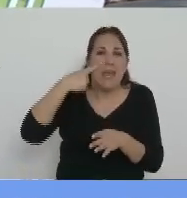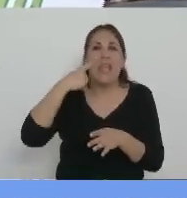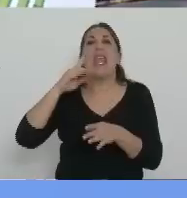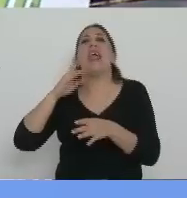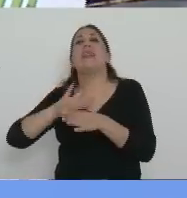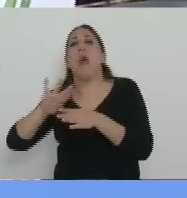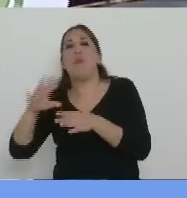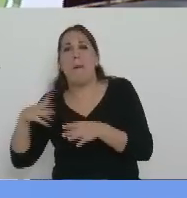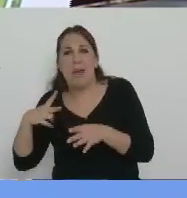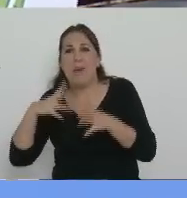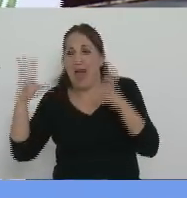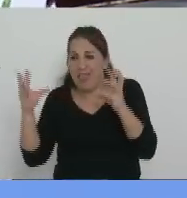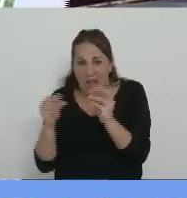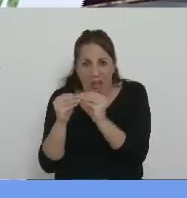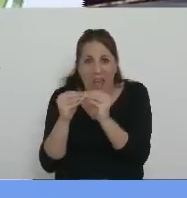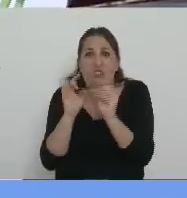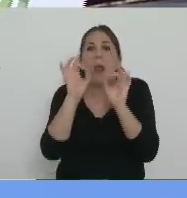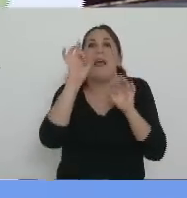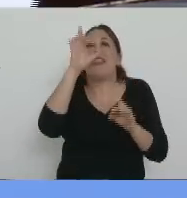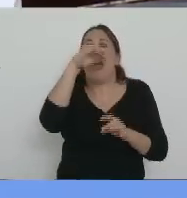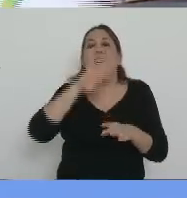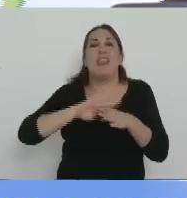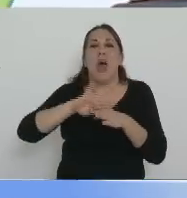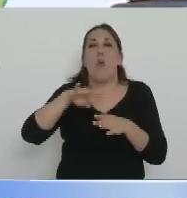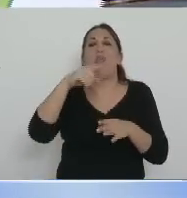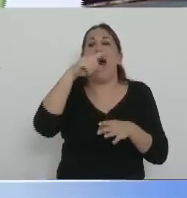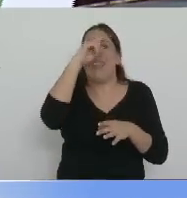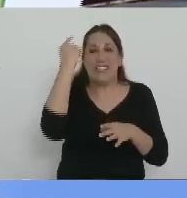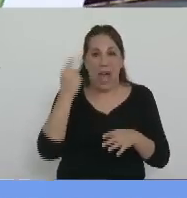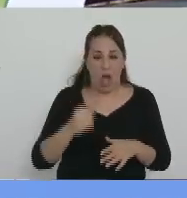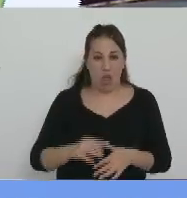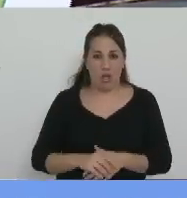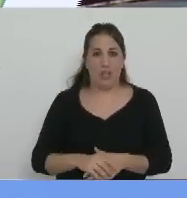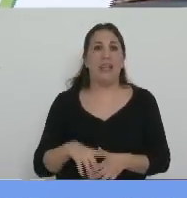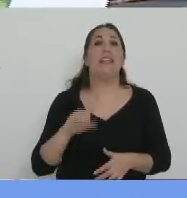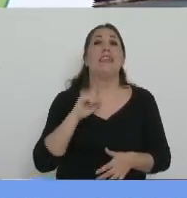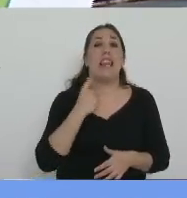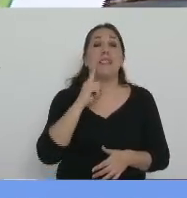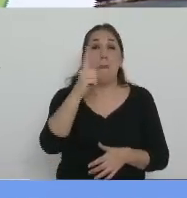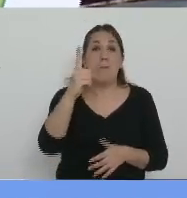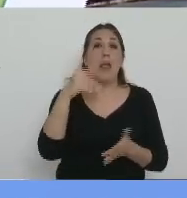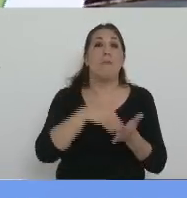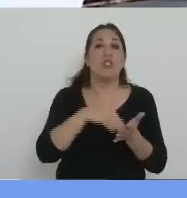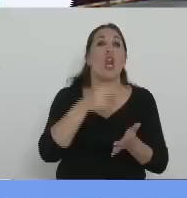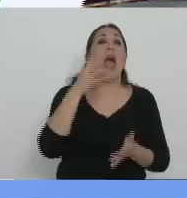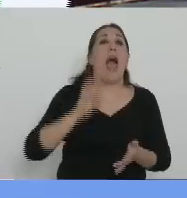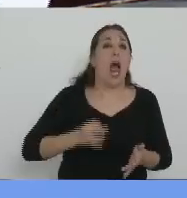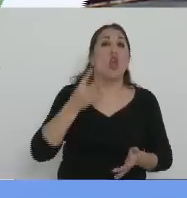de la deuda del estado no de la deuda de los privados 13 mil millones del 2026